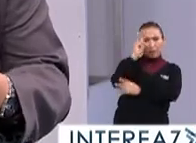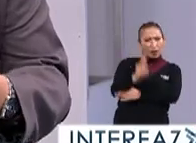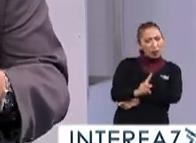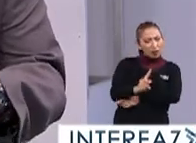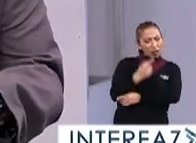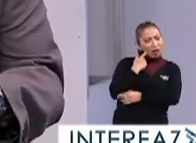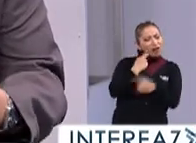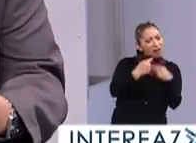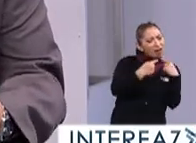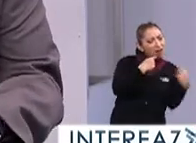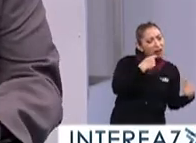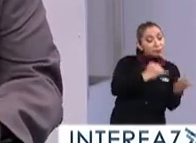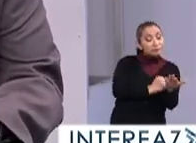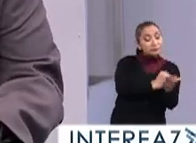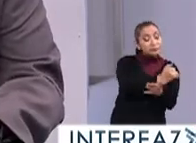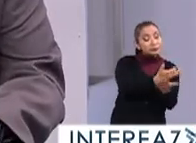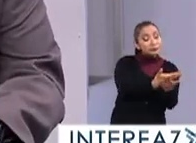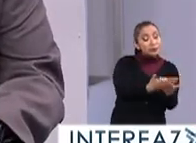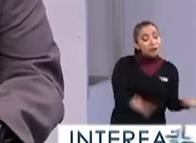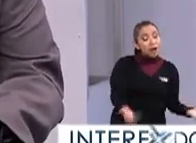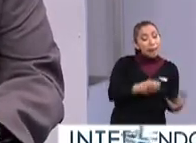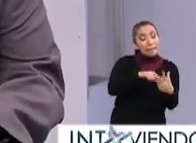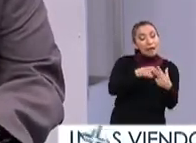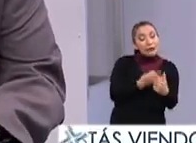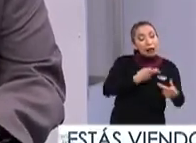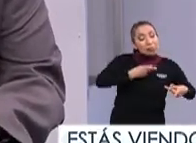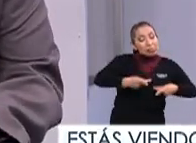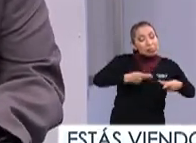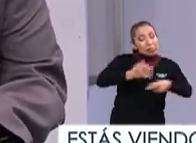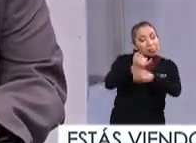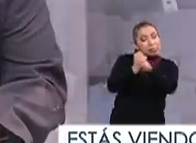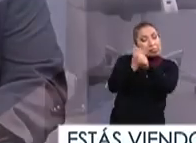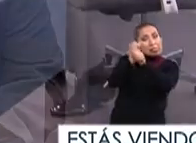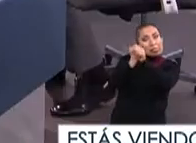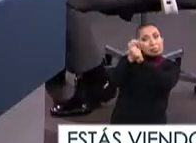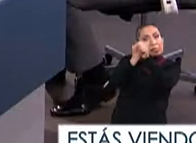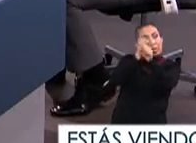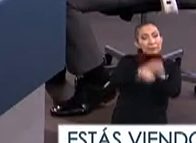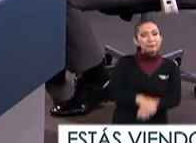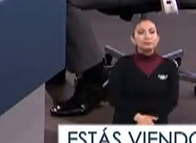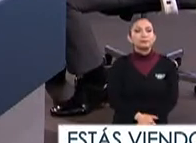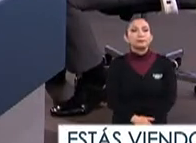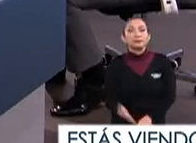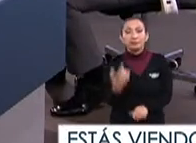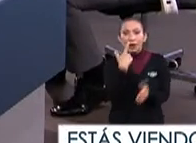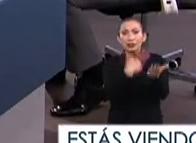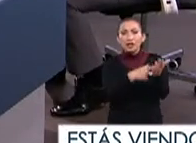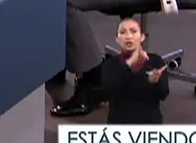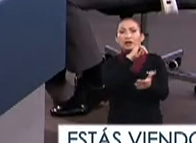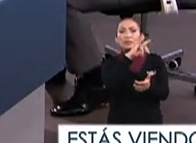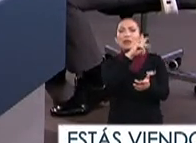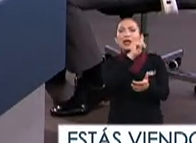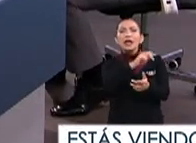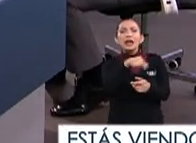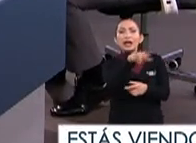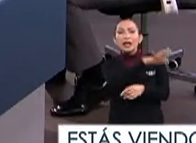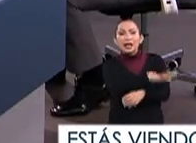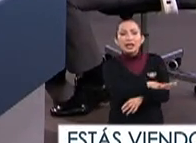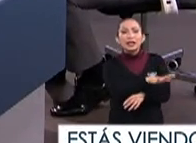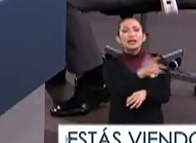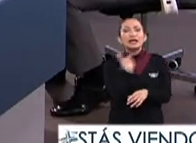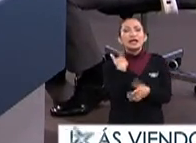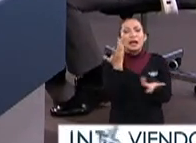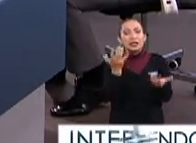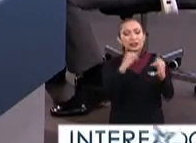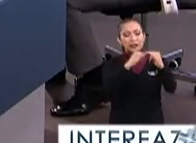Y es por esto que se decidió a partir de ese momento comenzar con estos estudios. Desde el Instituto Politécnico Nacional y, por supuesto,